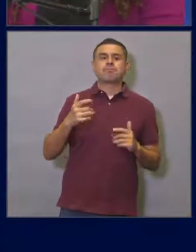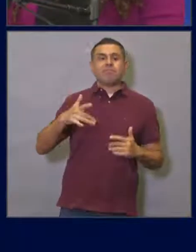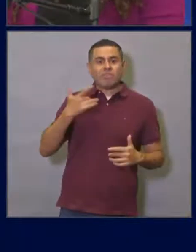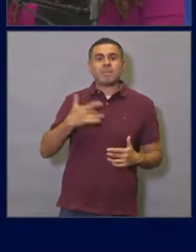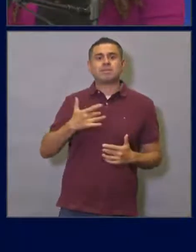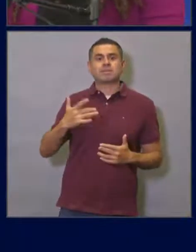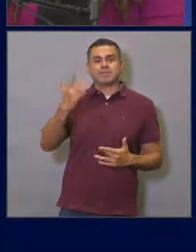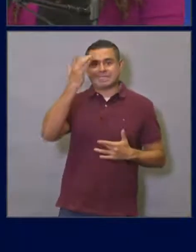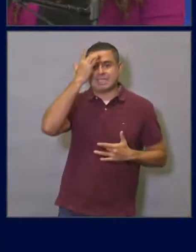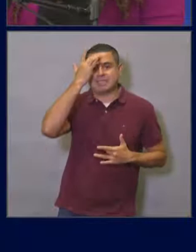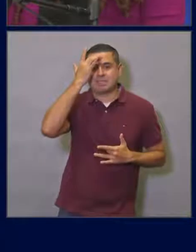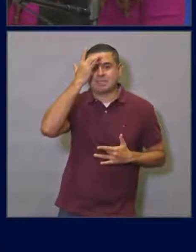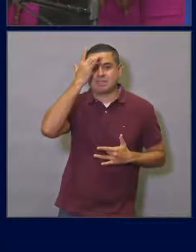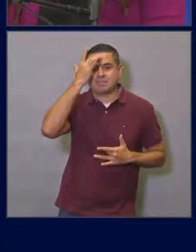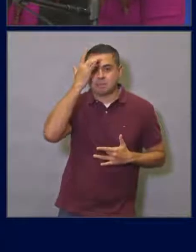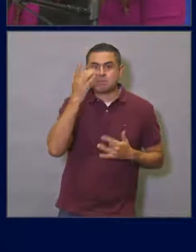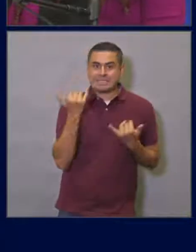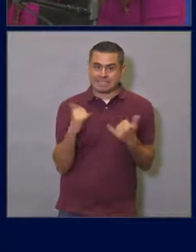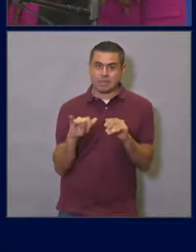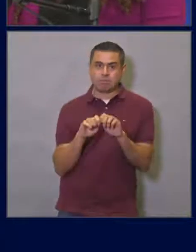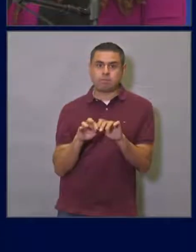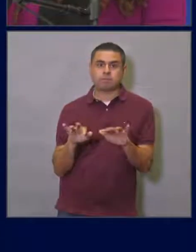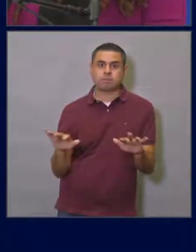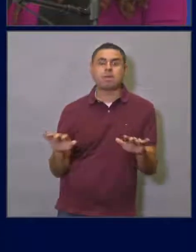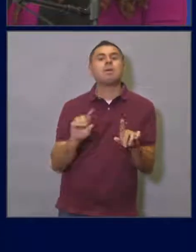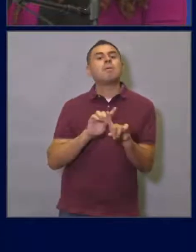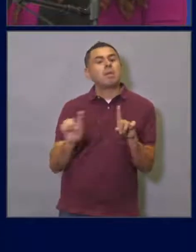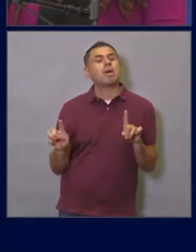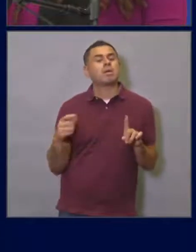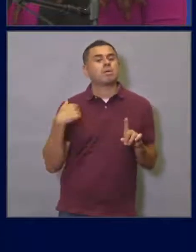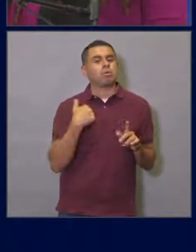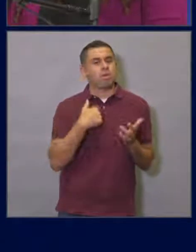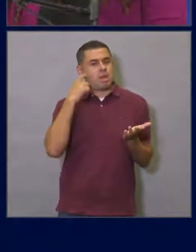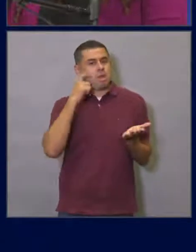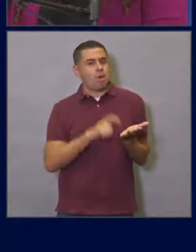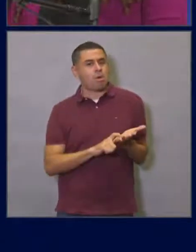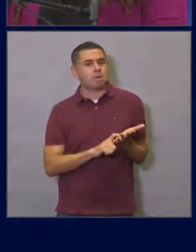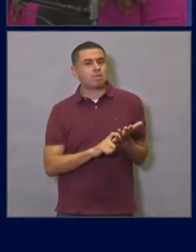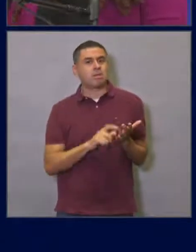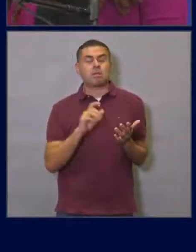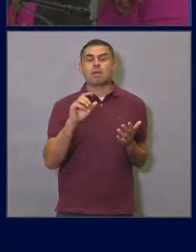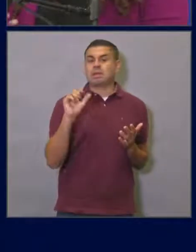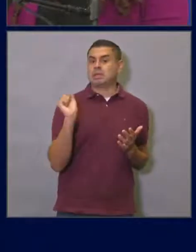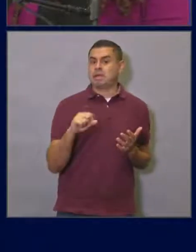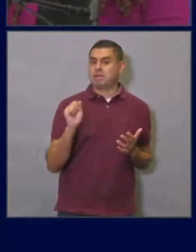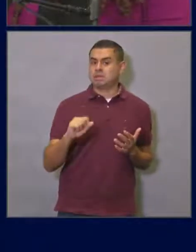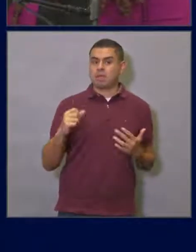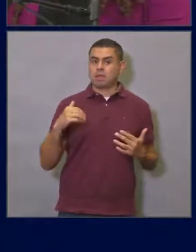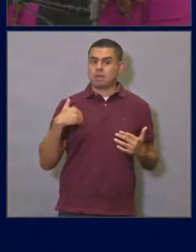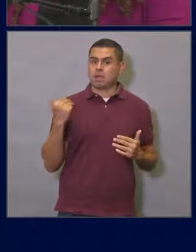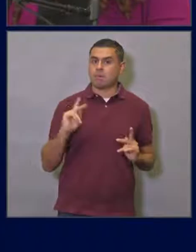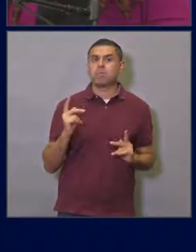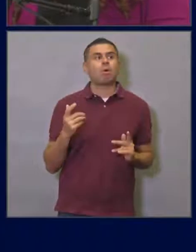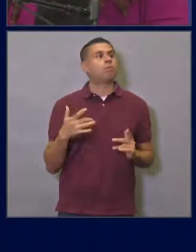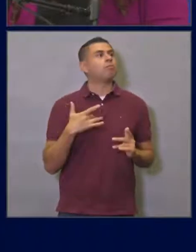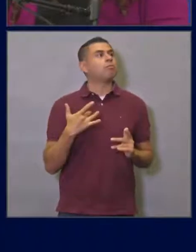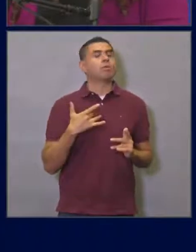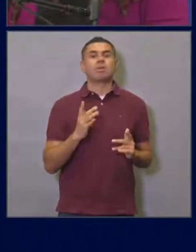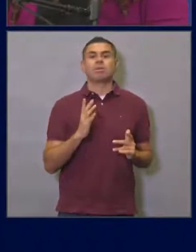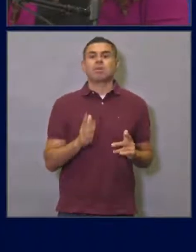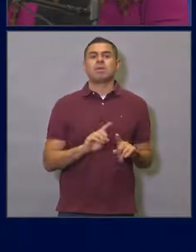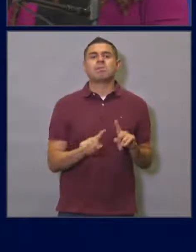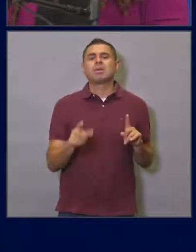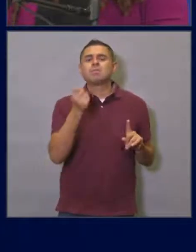el retraso entre los aumentos en los casos y los aumentos en las hospitalizaciones que suelen resultar